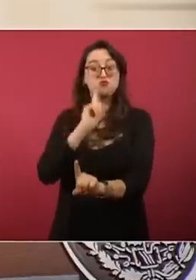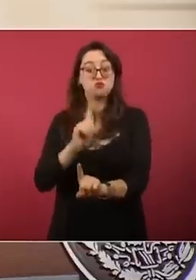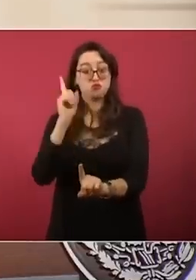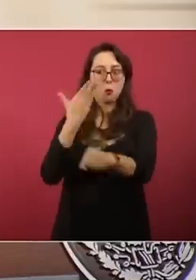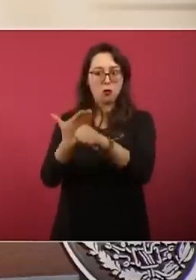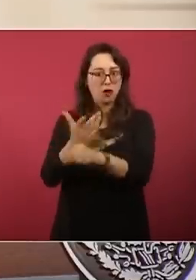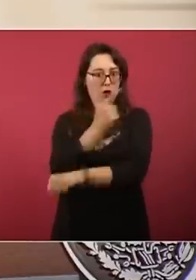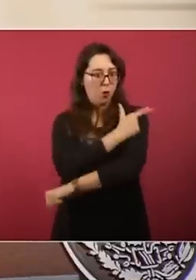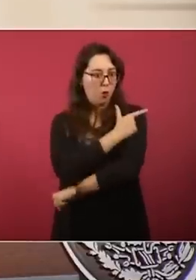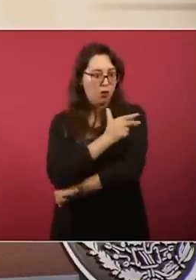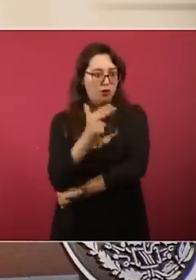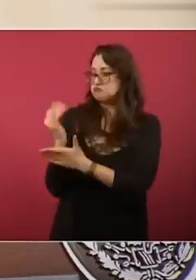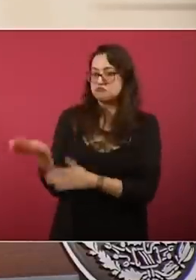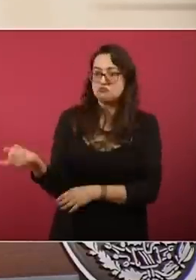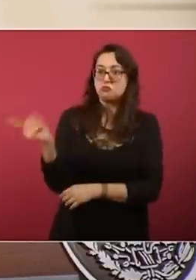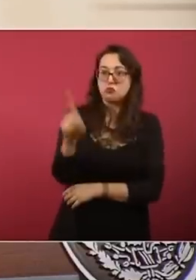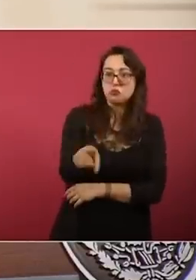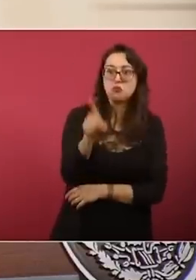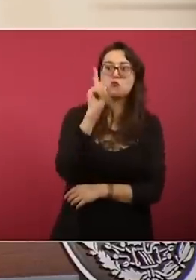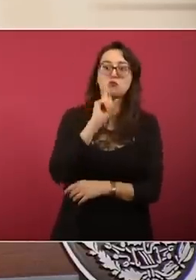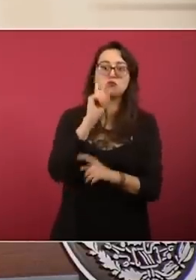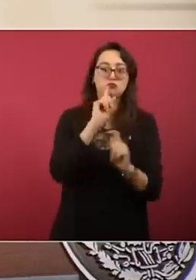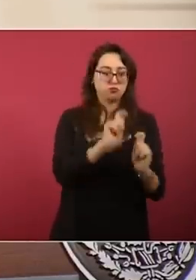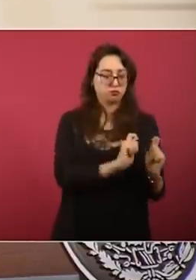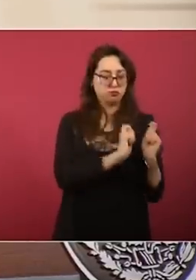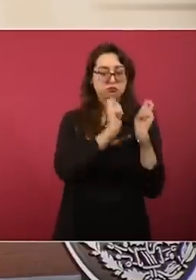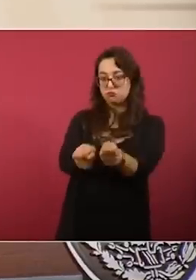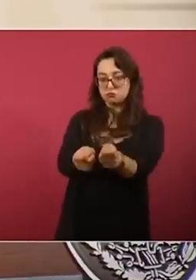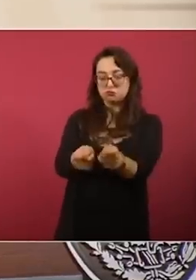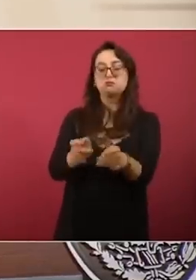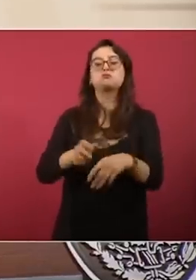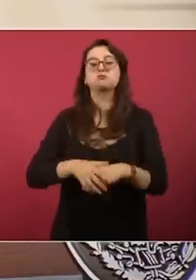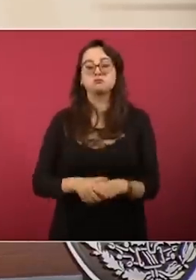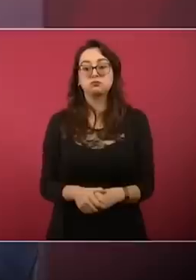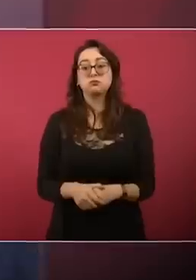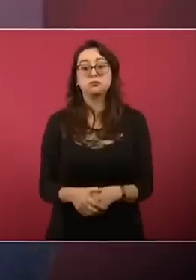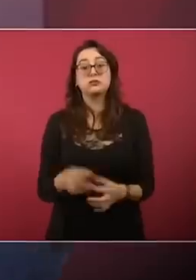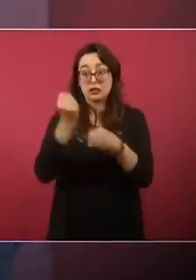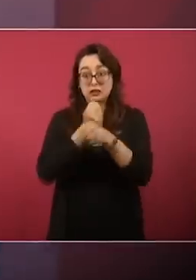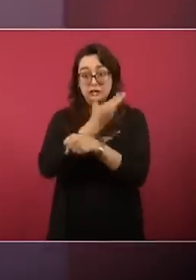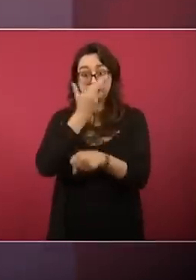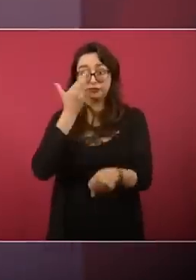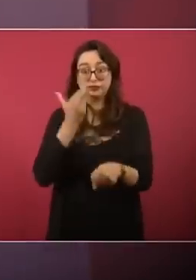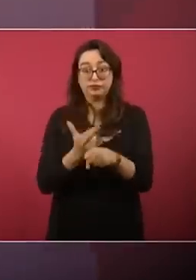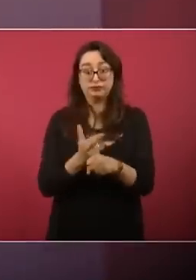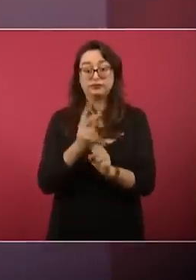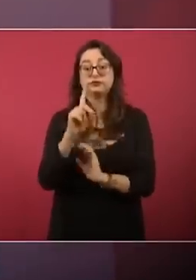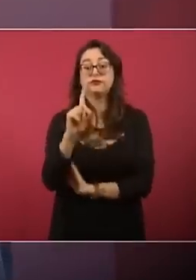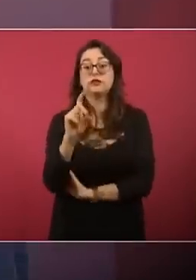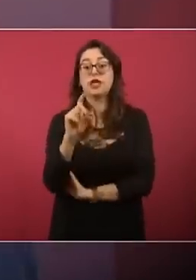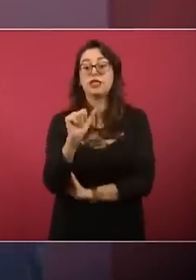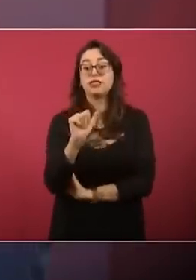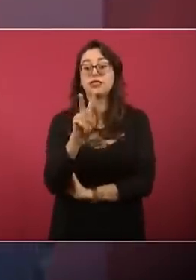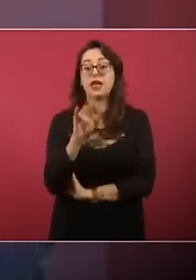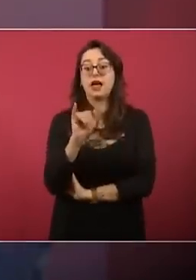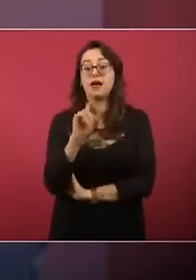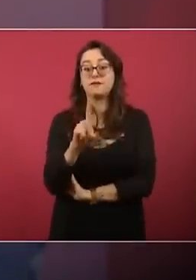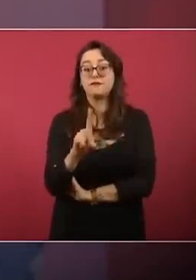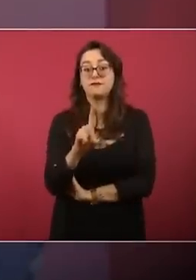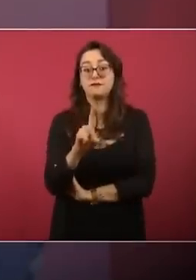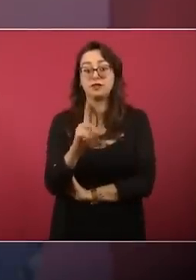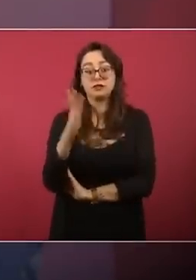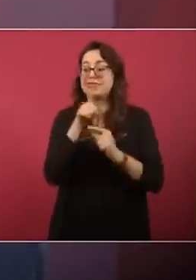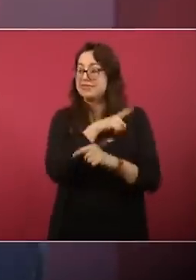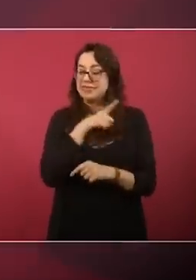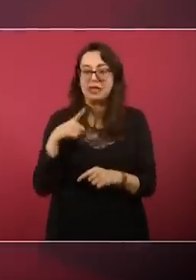que ayer se decidió la instruido para que mantenga al general retirado David Córdoba Campos como